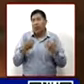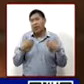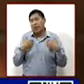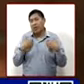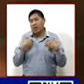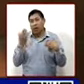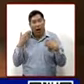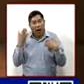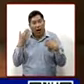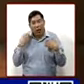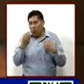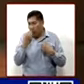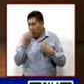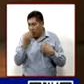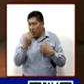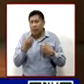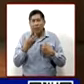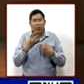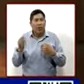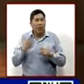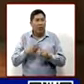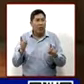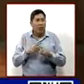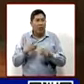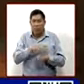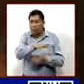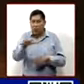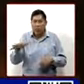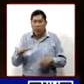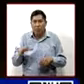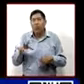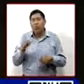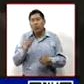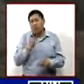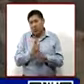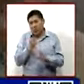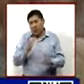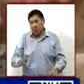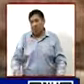tienen calor, tienen comida, que es lo esencial, pero el espacio no es el ideal.